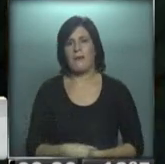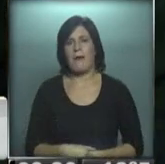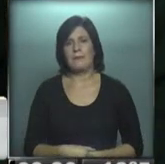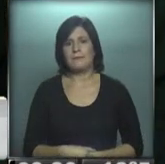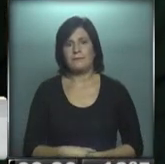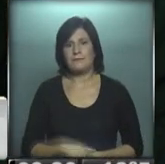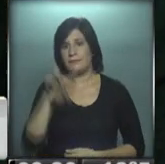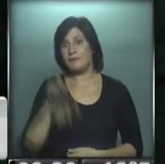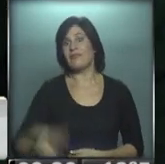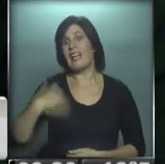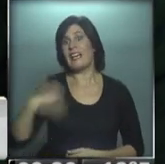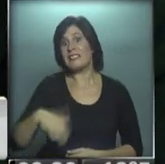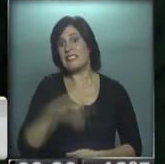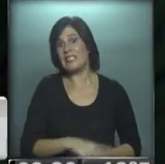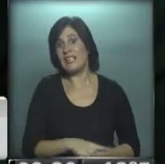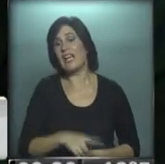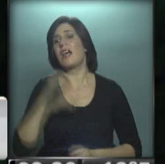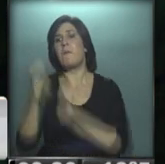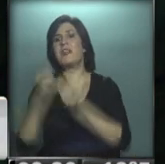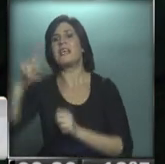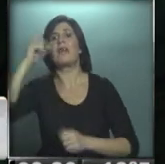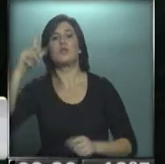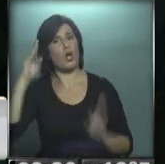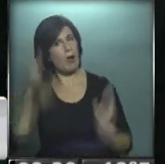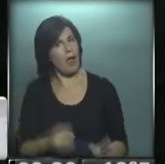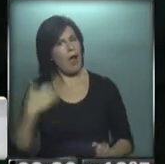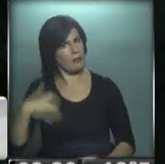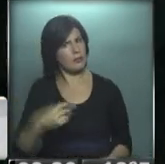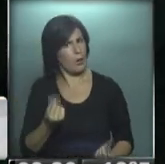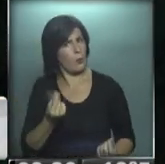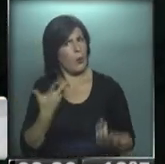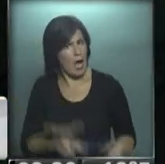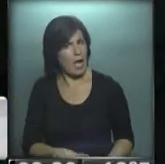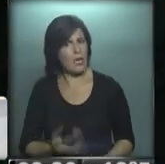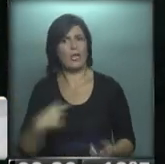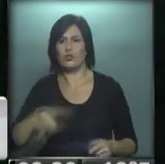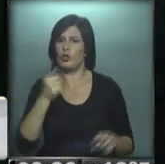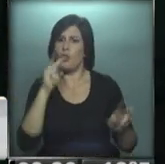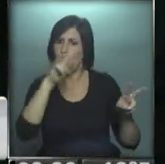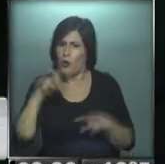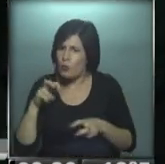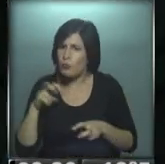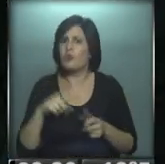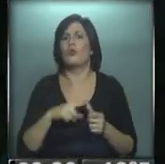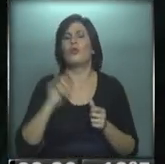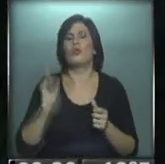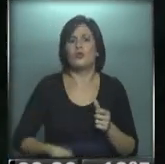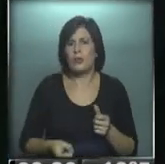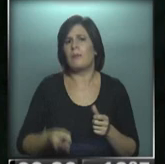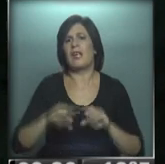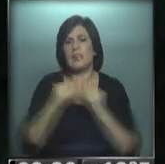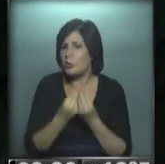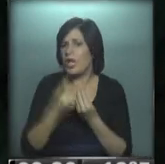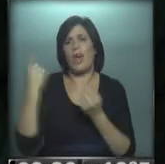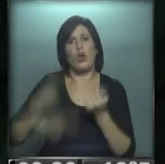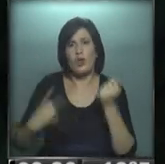Argentina para Repsol YPF representa casi todo. Representa la mitad de los activos, representa la mitad de su cuenta de resultados, representa